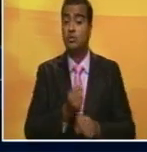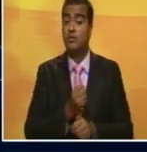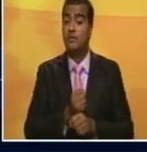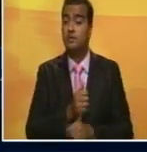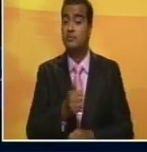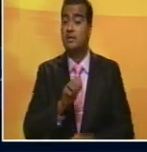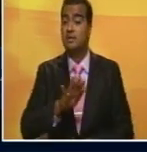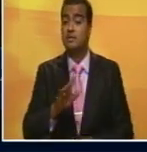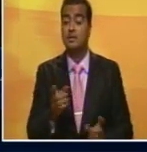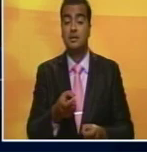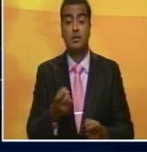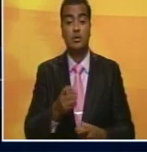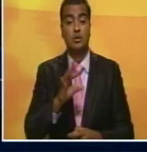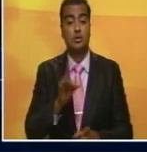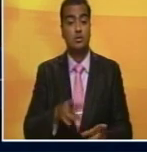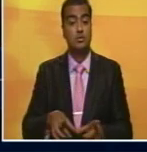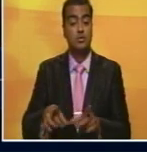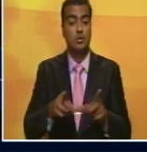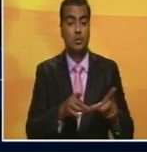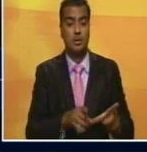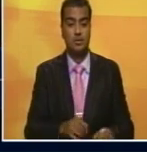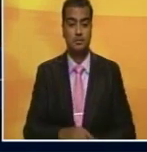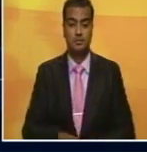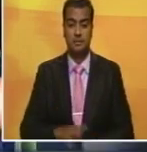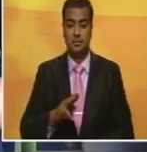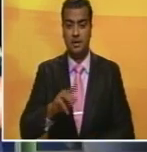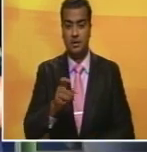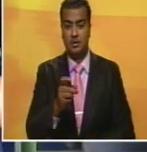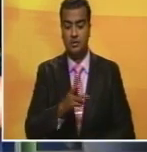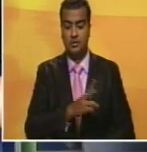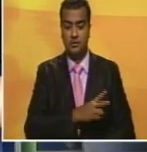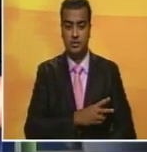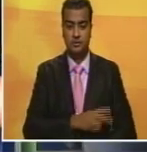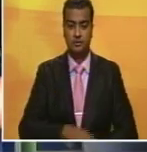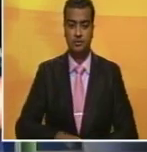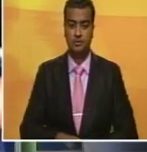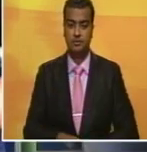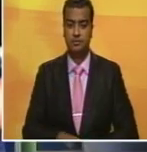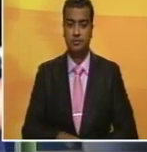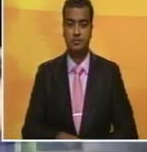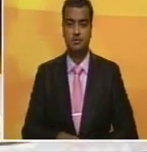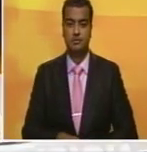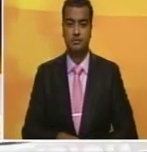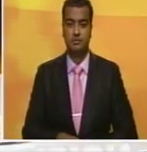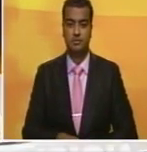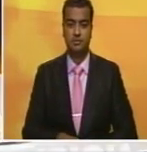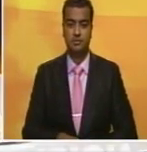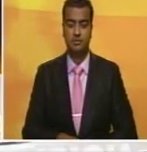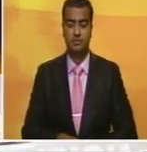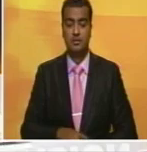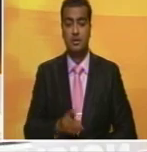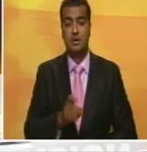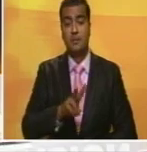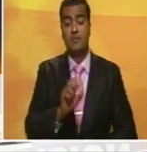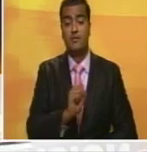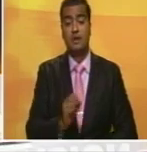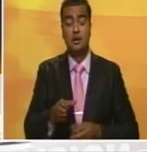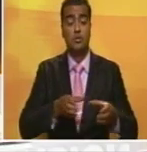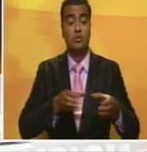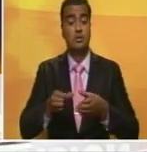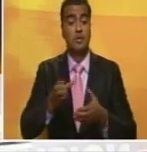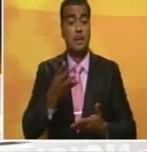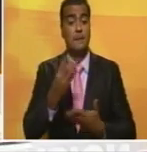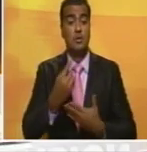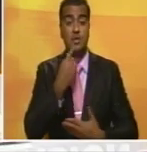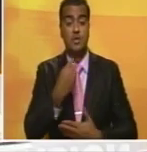de agosto en 8 municipios del estado andino. En Táchira, Mariné Glot, Noticiero Venevisión. Guillermo Vázquez, concejal de